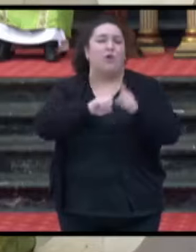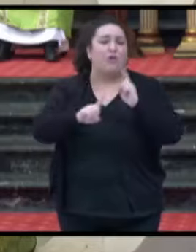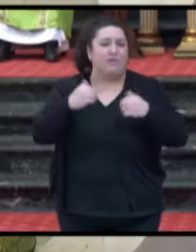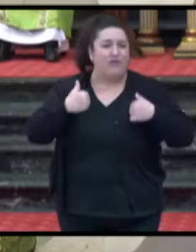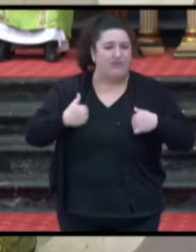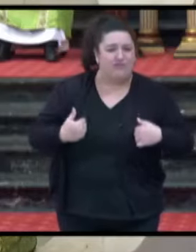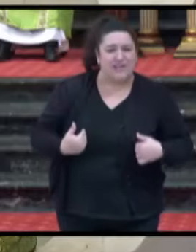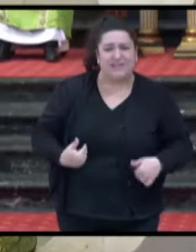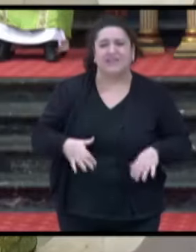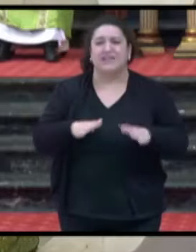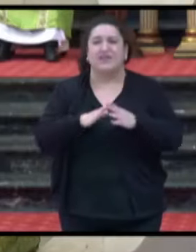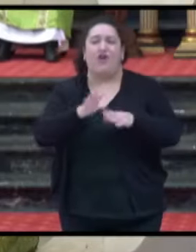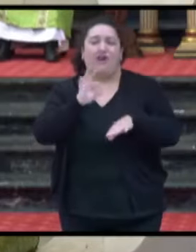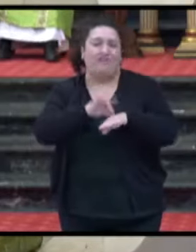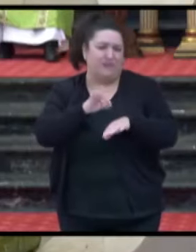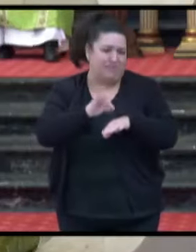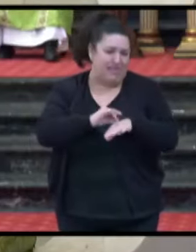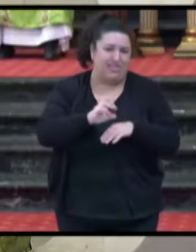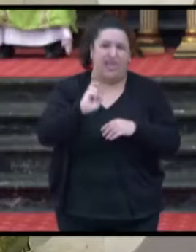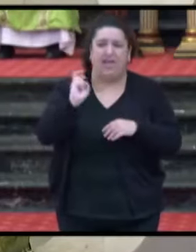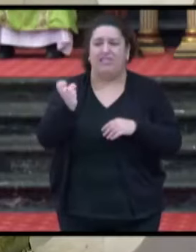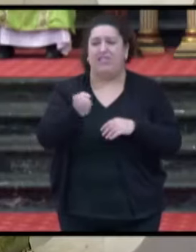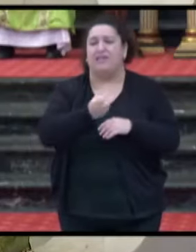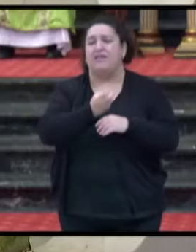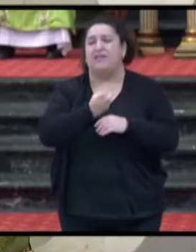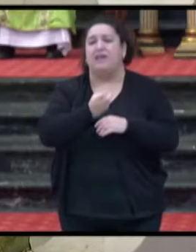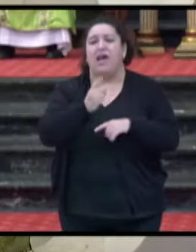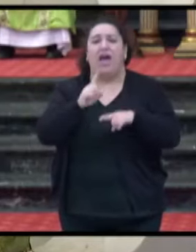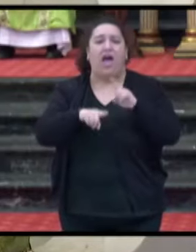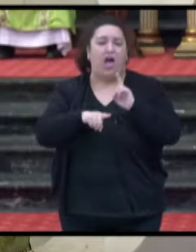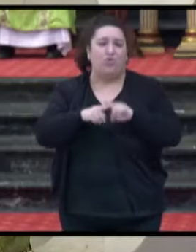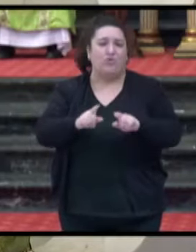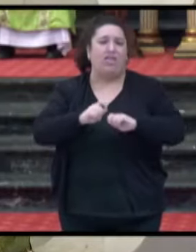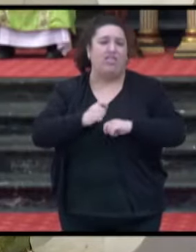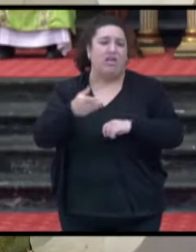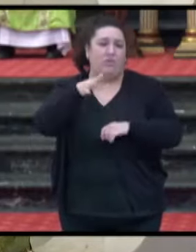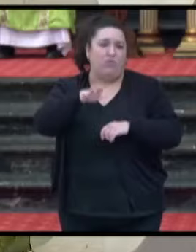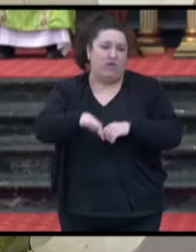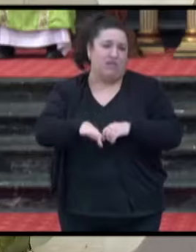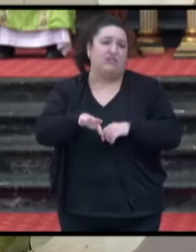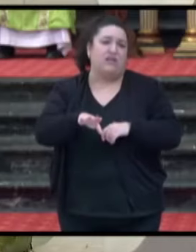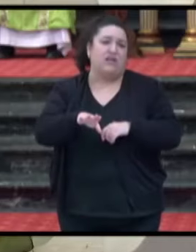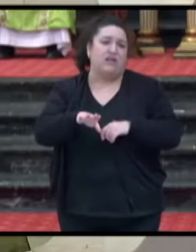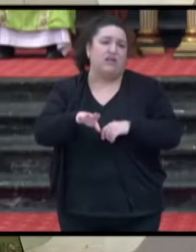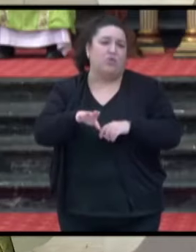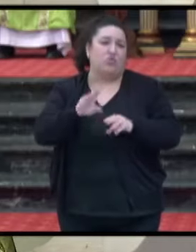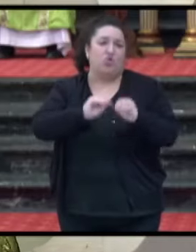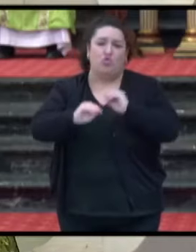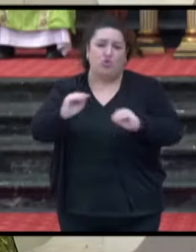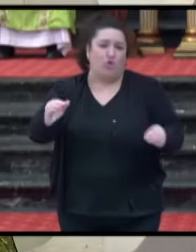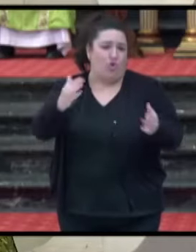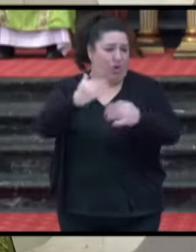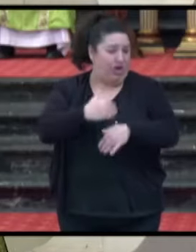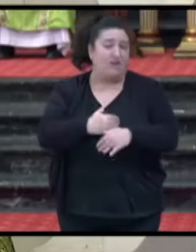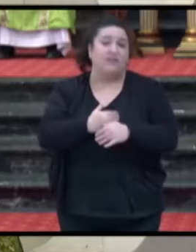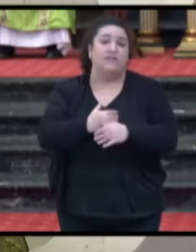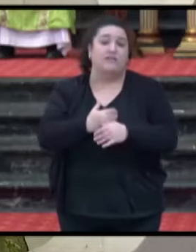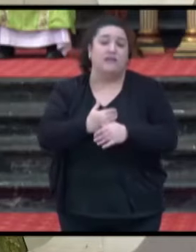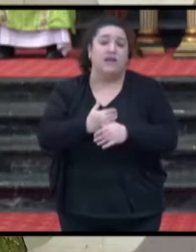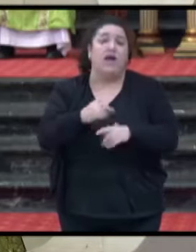goteras enfermedades algunas mortales y irreversibles